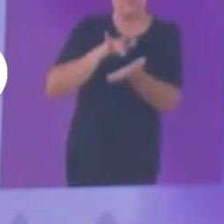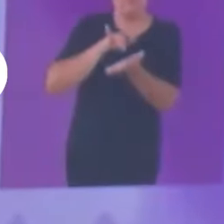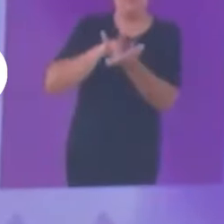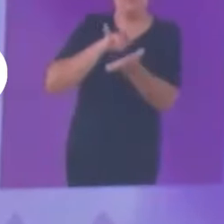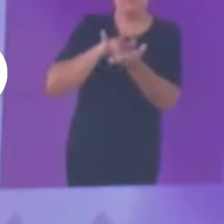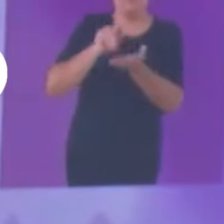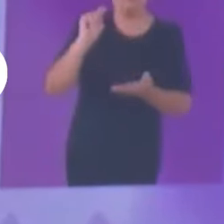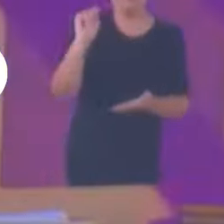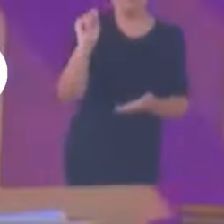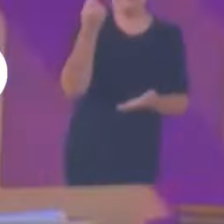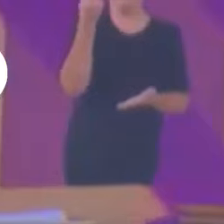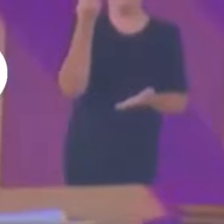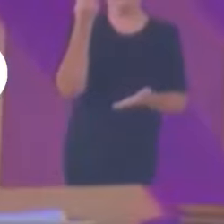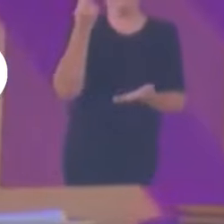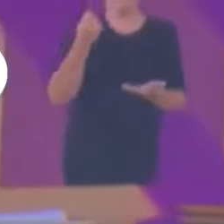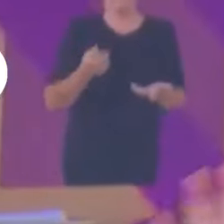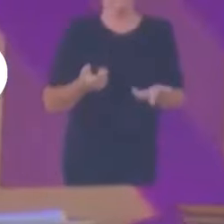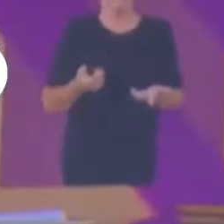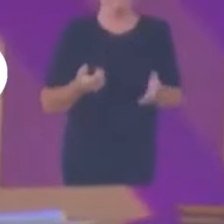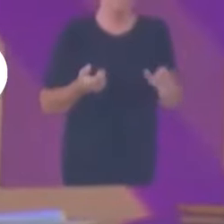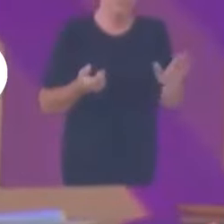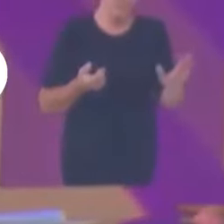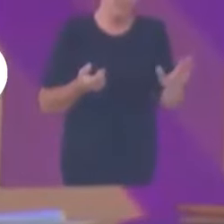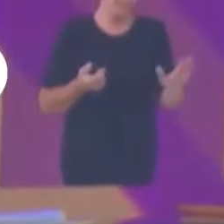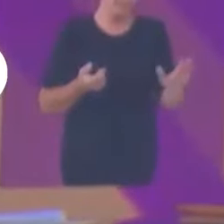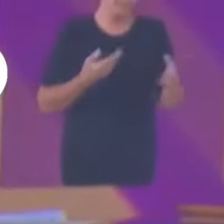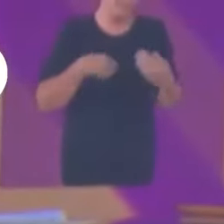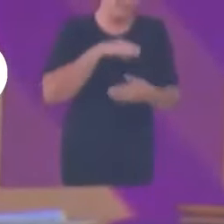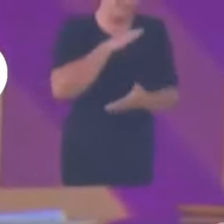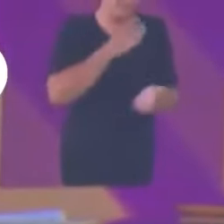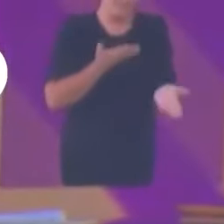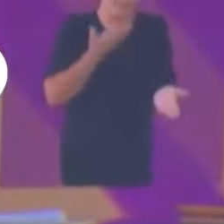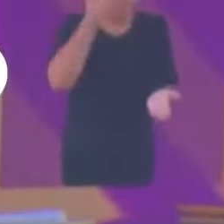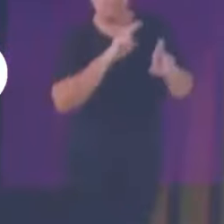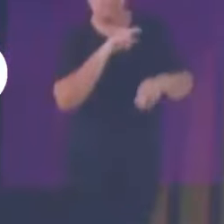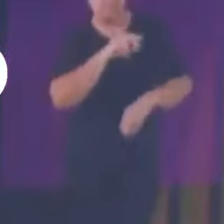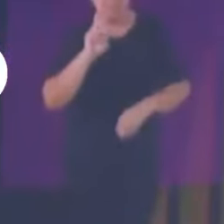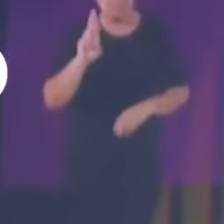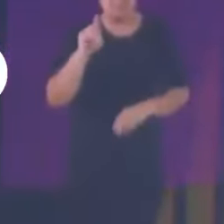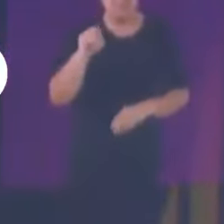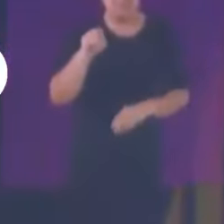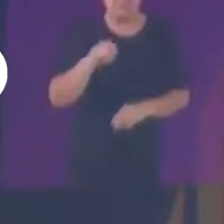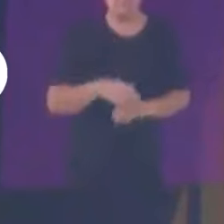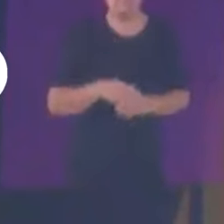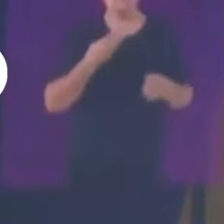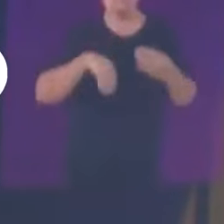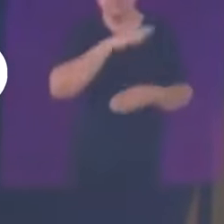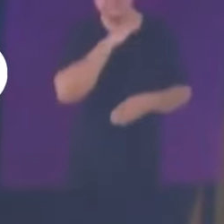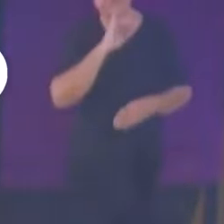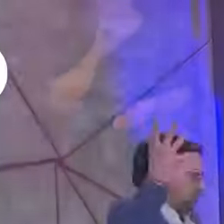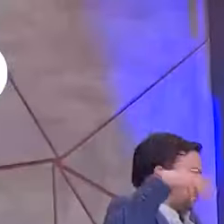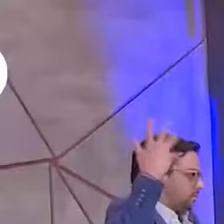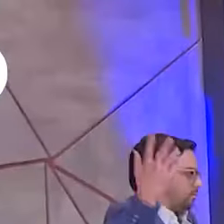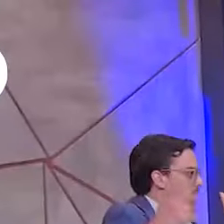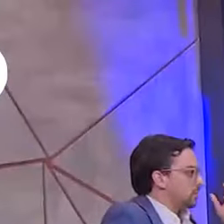mucho el circo porque el circo te dice e aquí algo importante tienes que verlo y a partir de eso ya comienzas a enganchar al circo te refieres